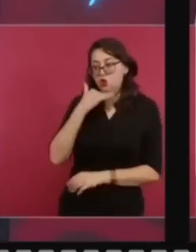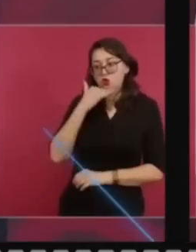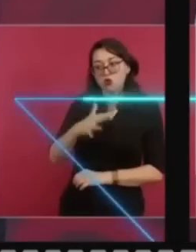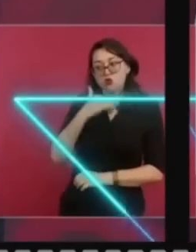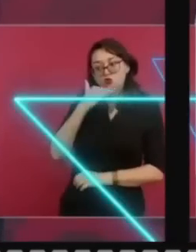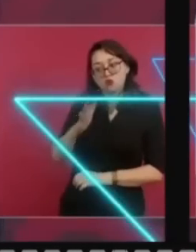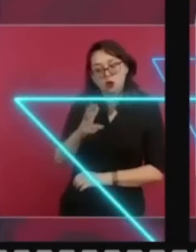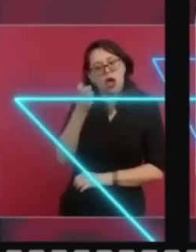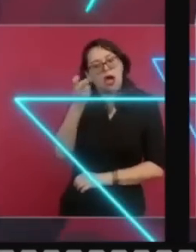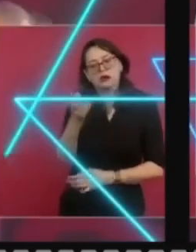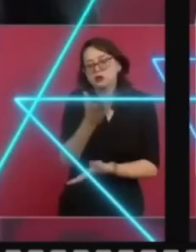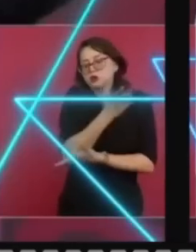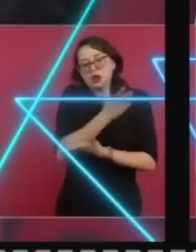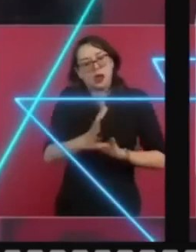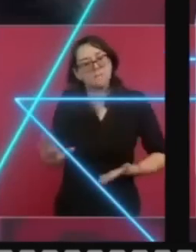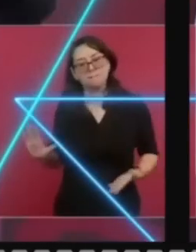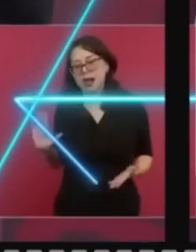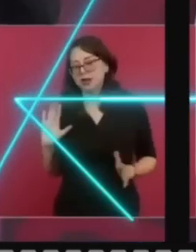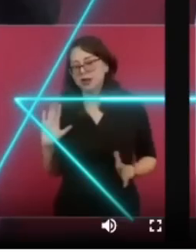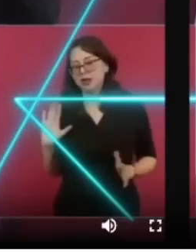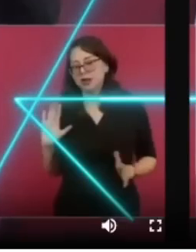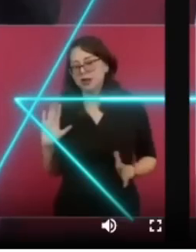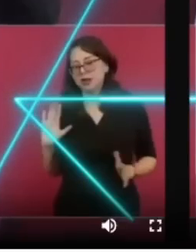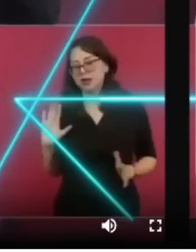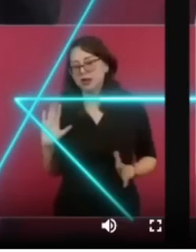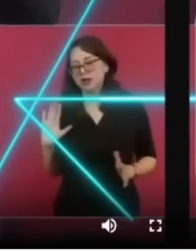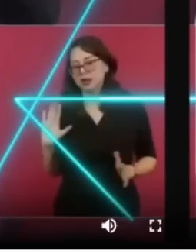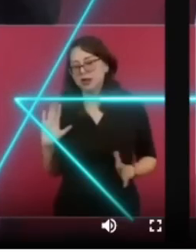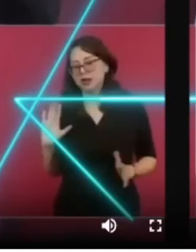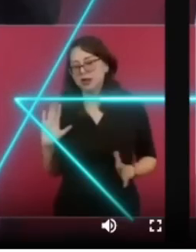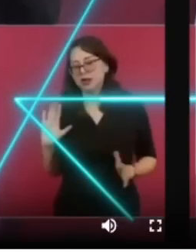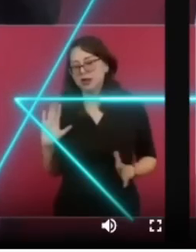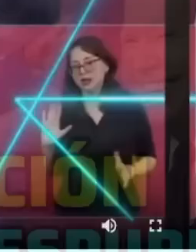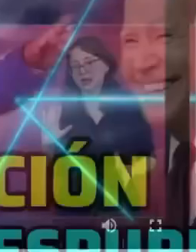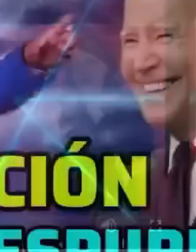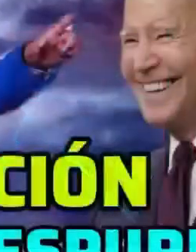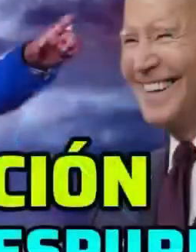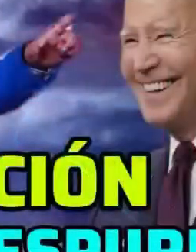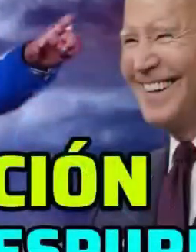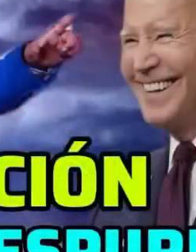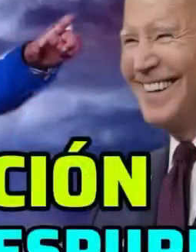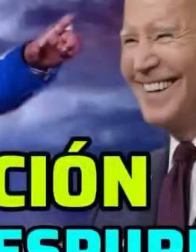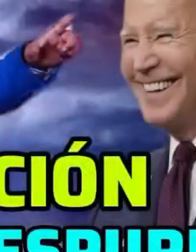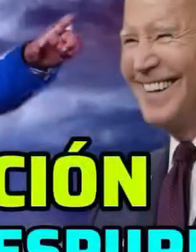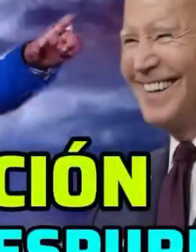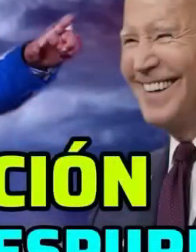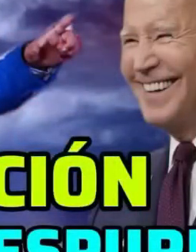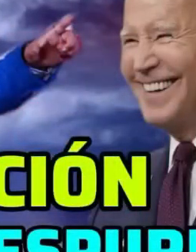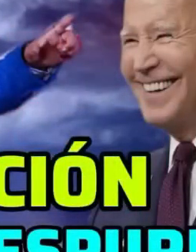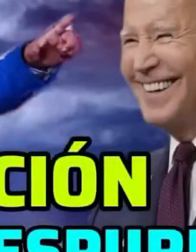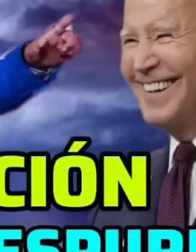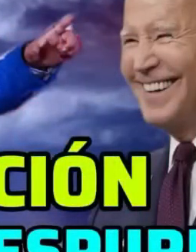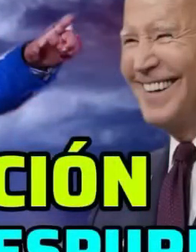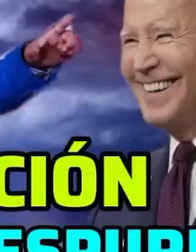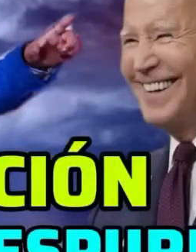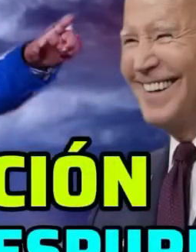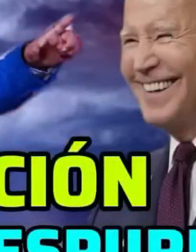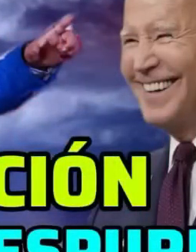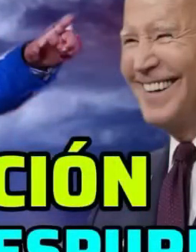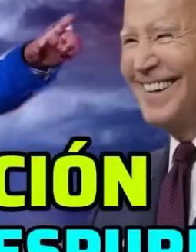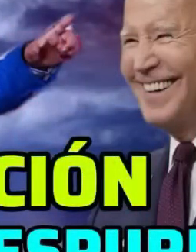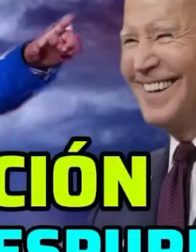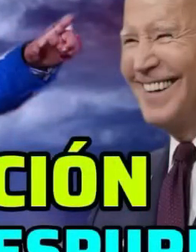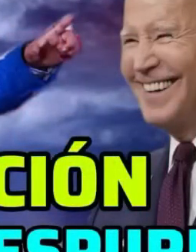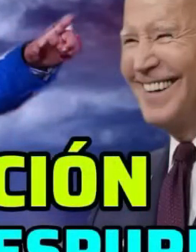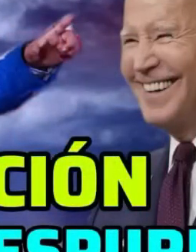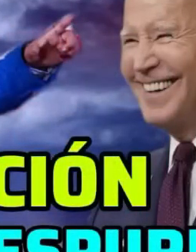Perú pero eso es otra cosa Ah Qué cosas a qué cosas con mi presidente fíjate por un lado